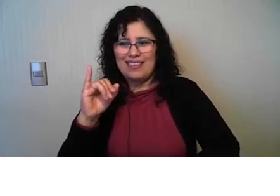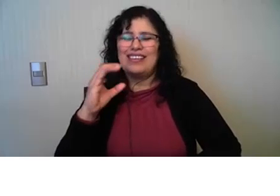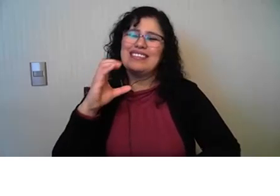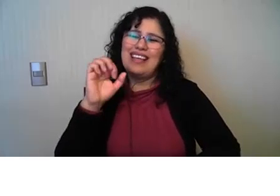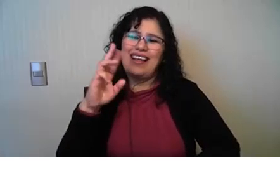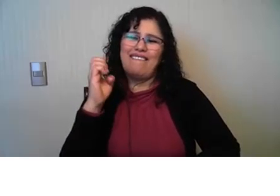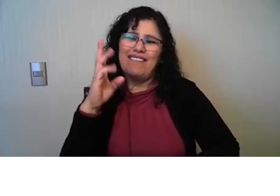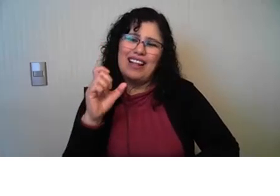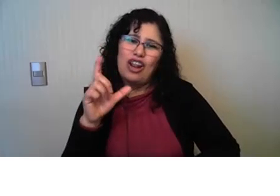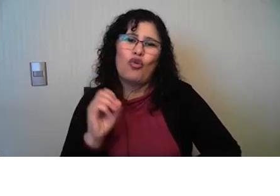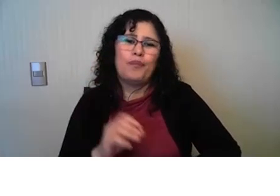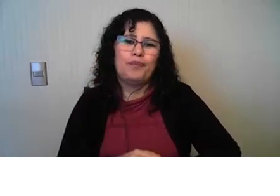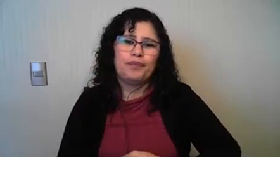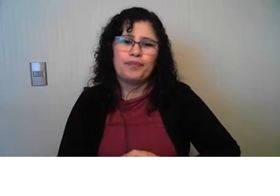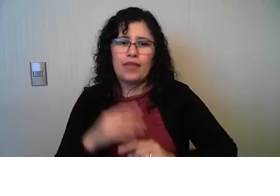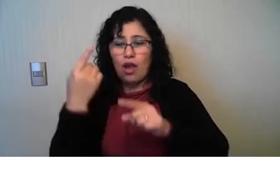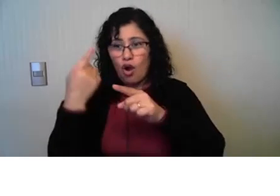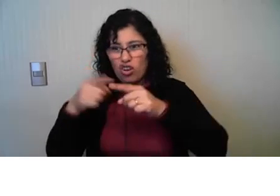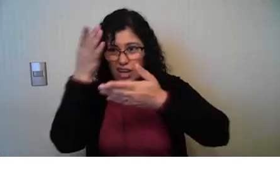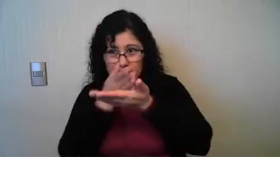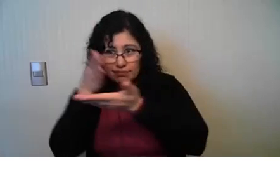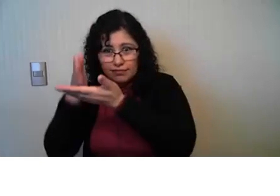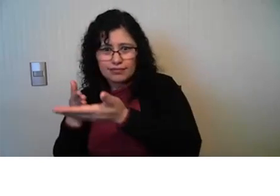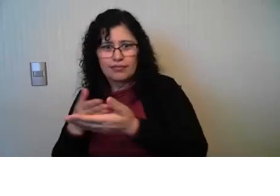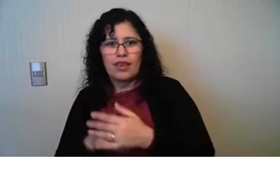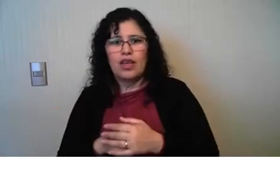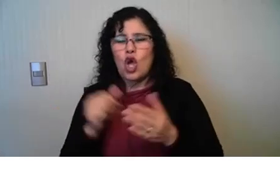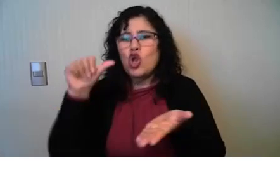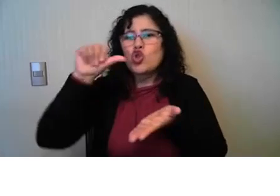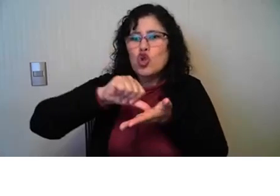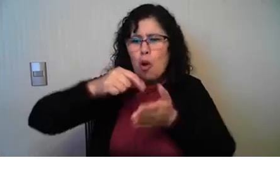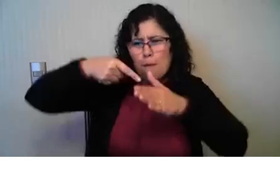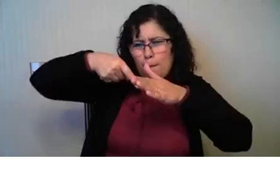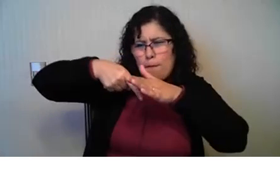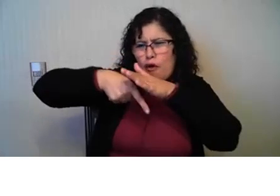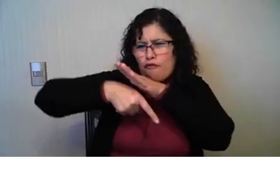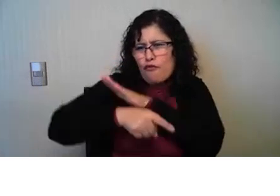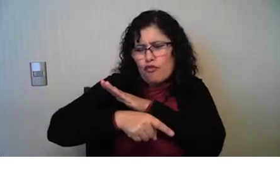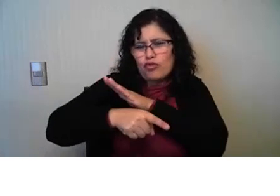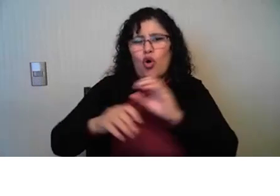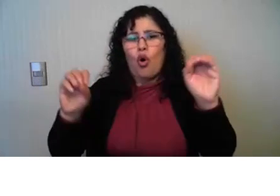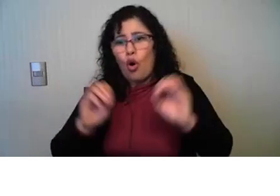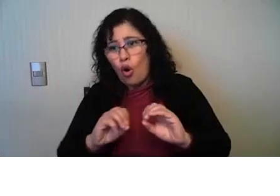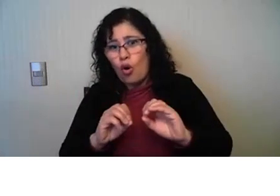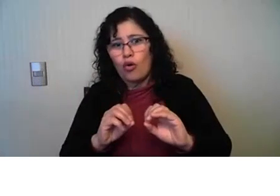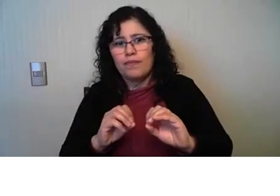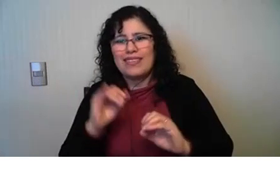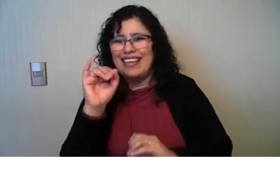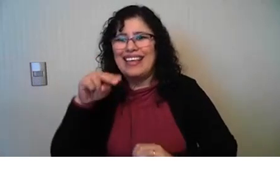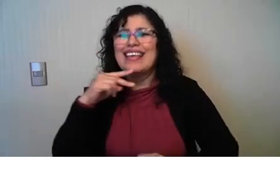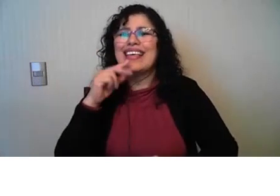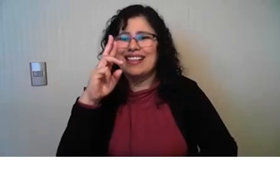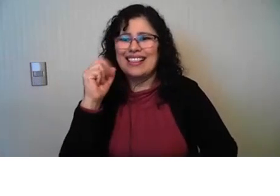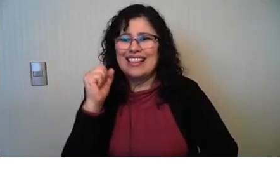Luego, otros componentes principales son núcleos profundos, o también conocidos como